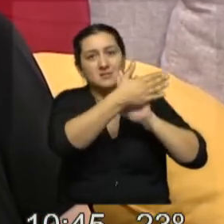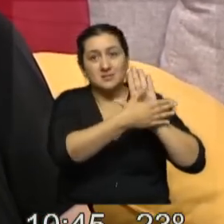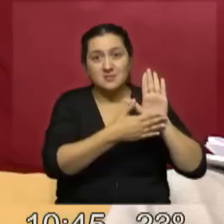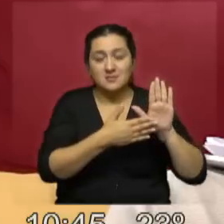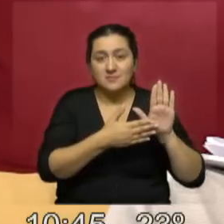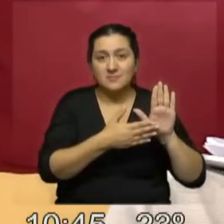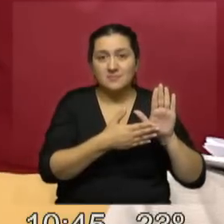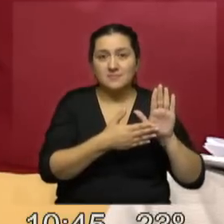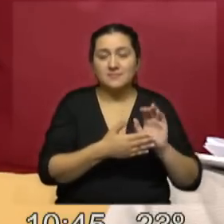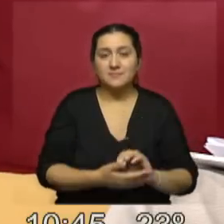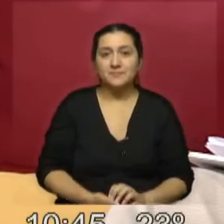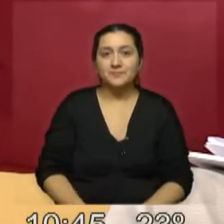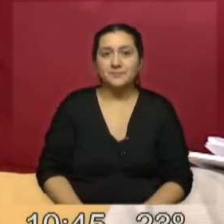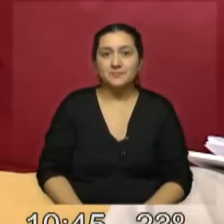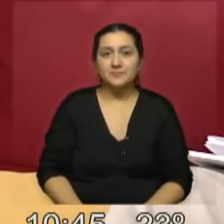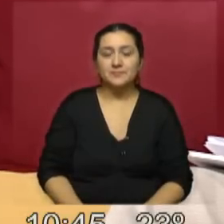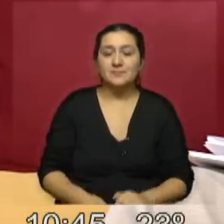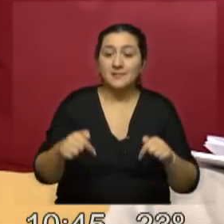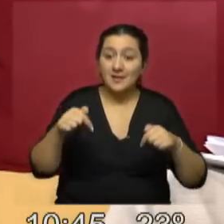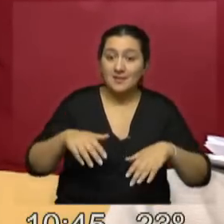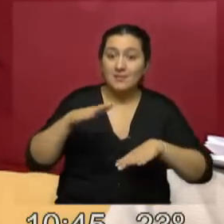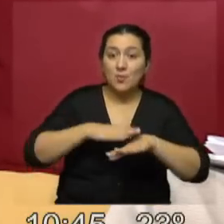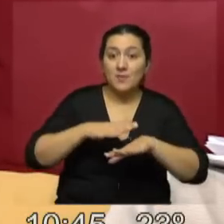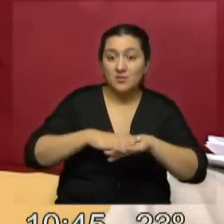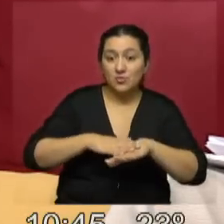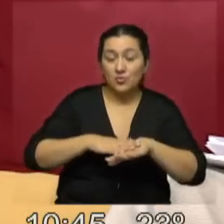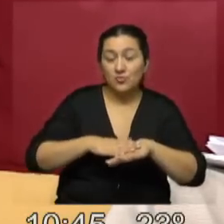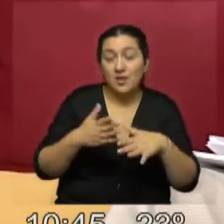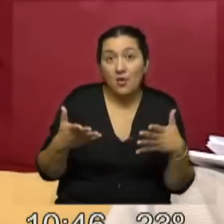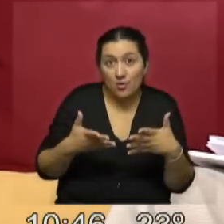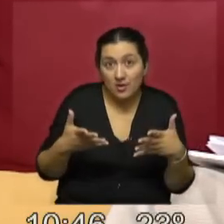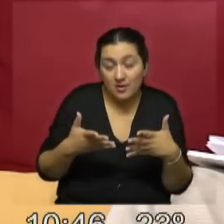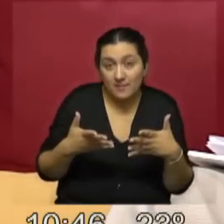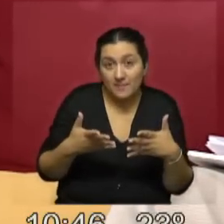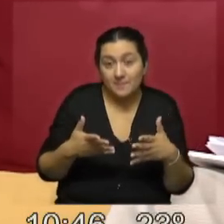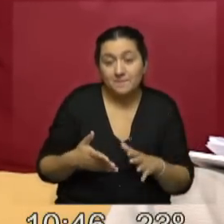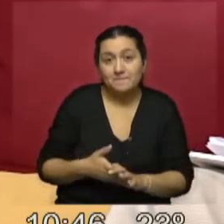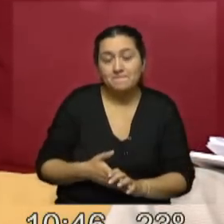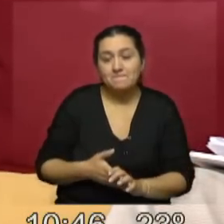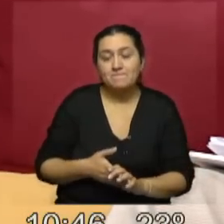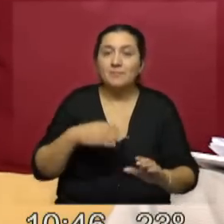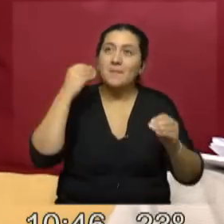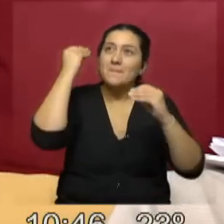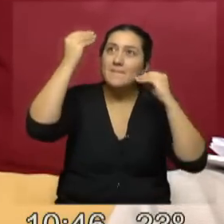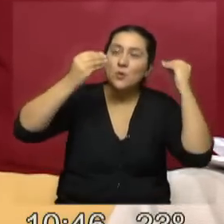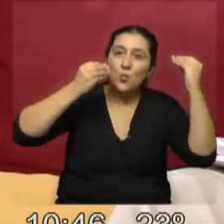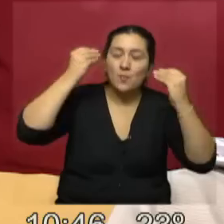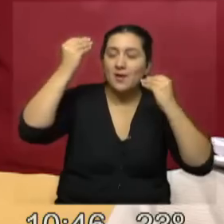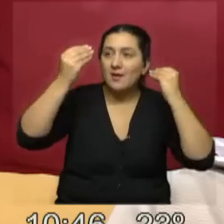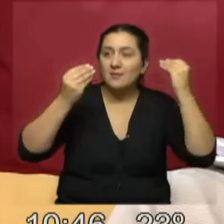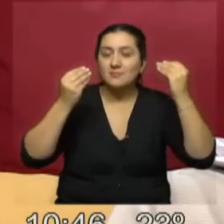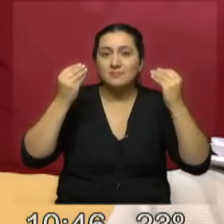punto de vista y en este momento en el mundo actual me preocupa mucho